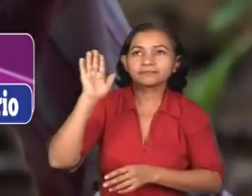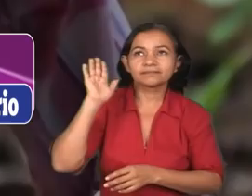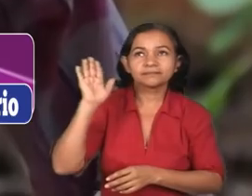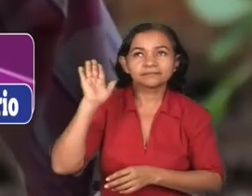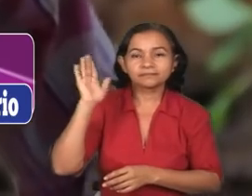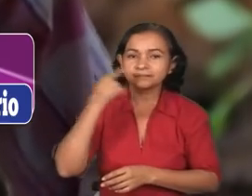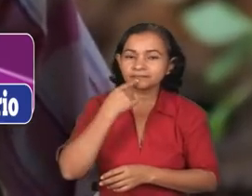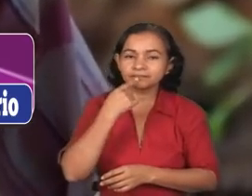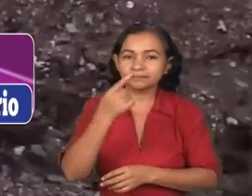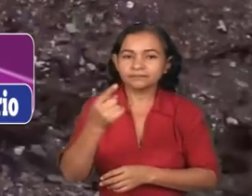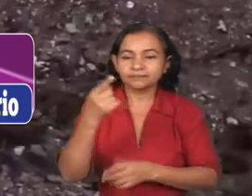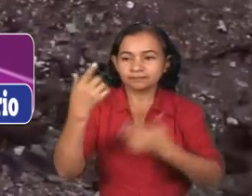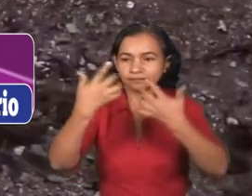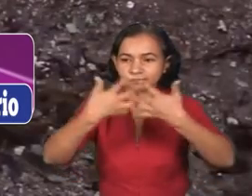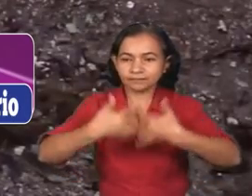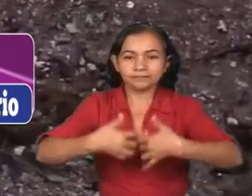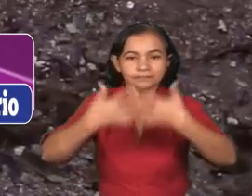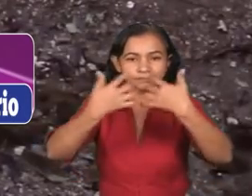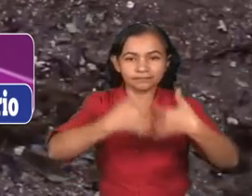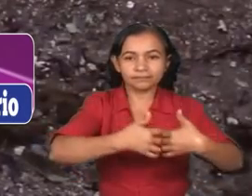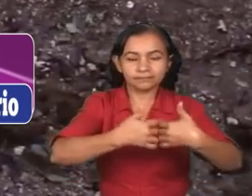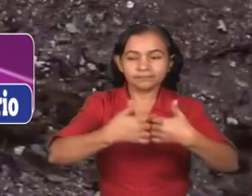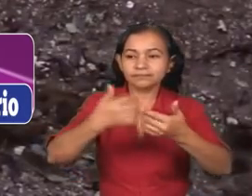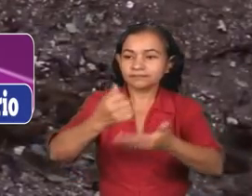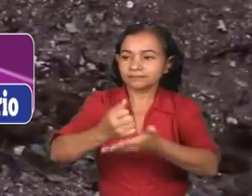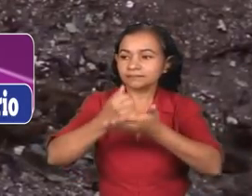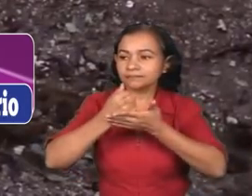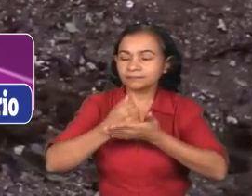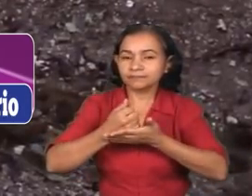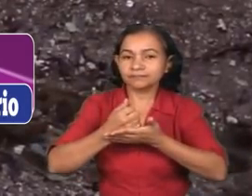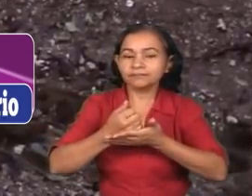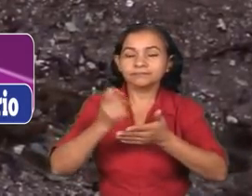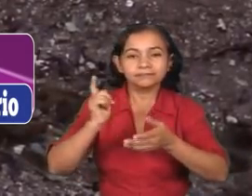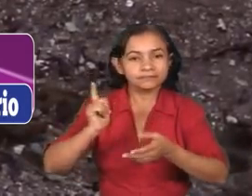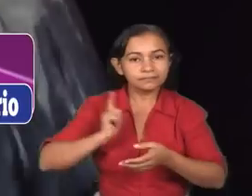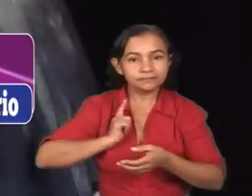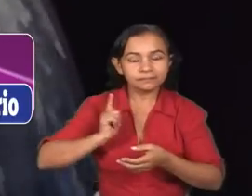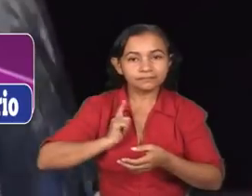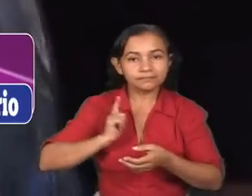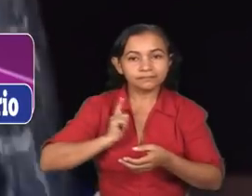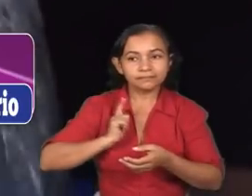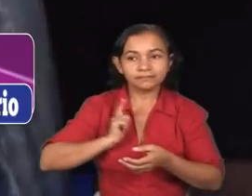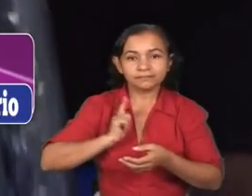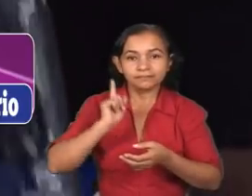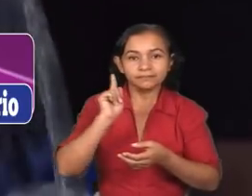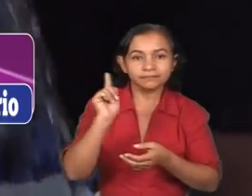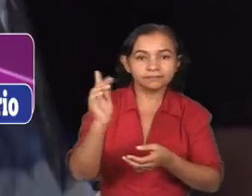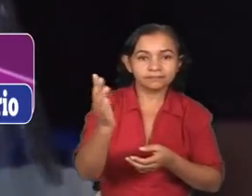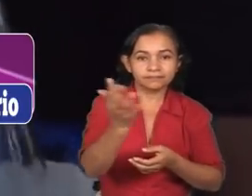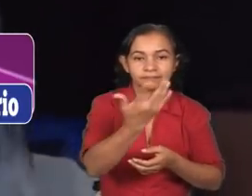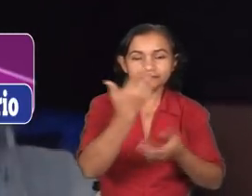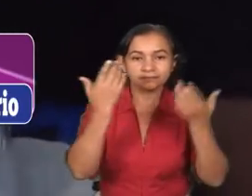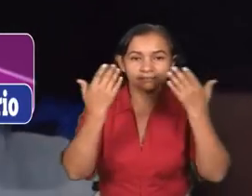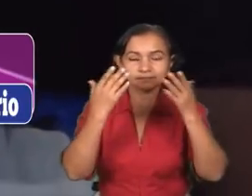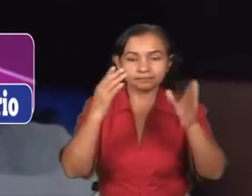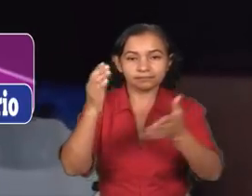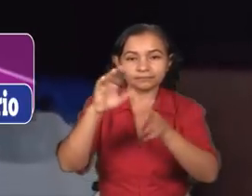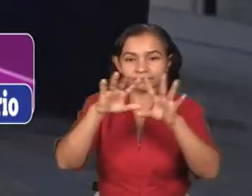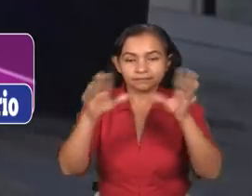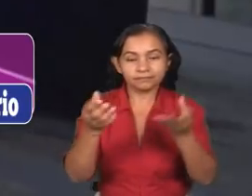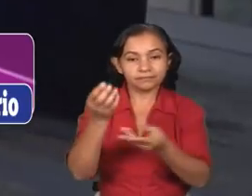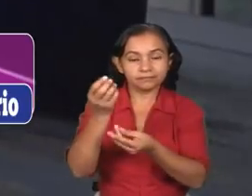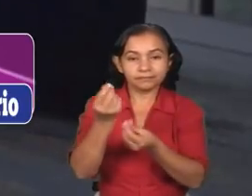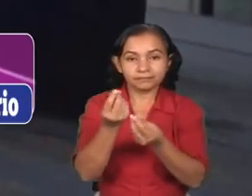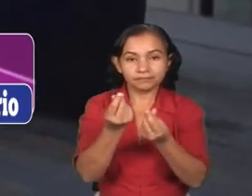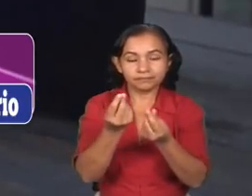yo, ¿verdad?, también de estas empresas, que nos van a permitir prácticamente cumplir con los plazos establecidos y con los montos establecidos para este